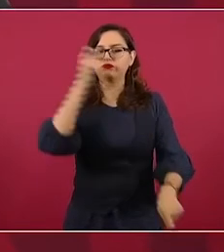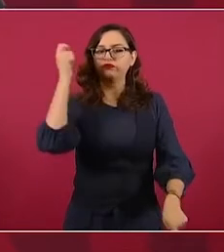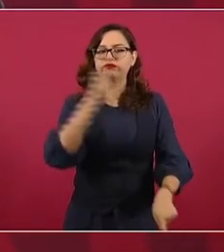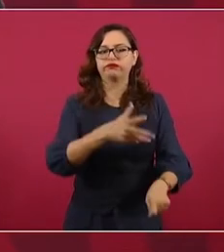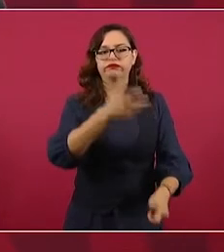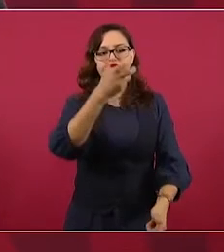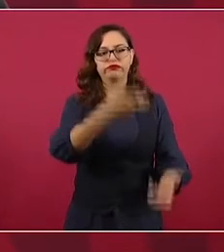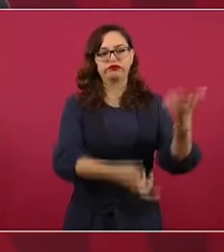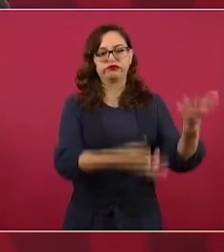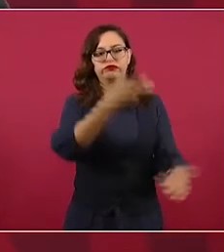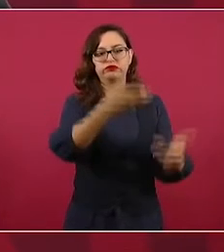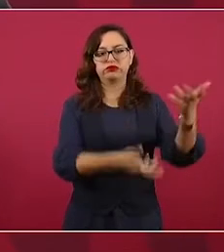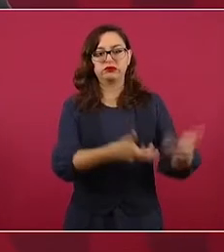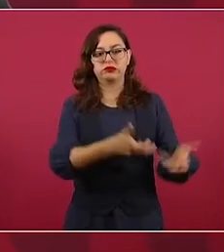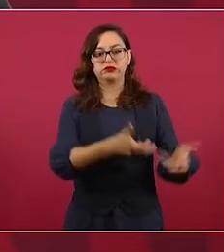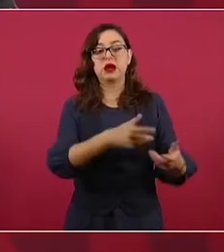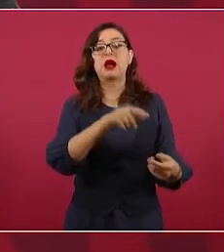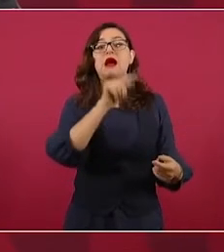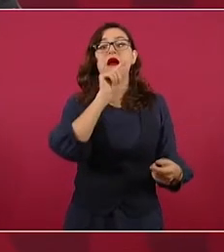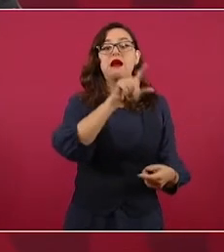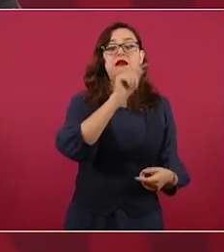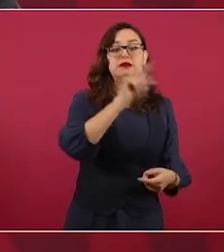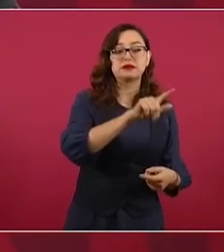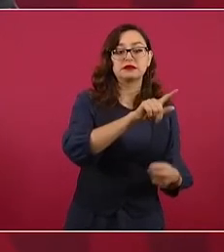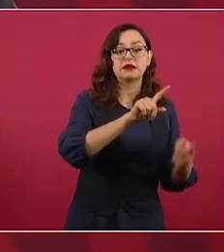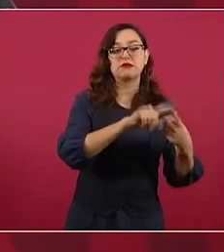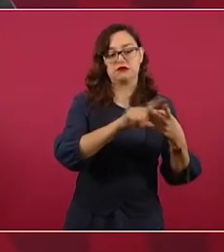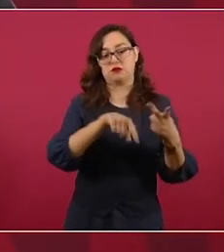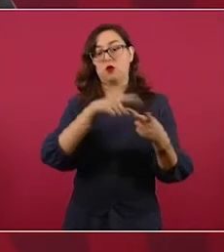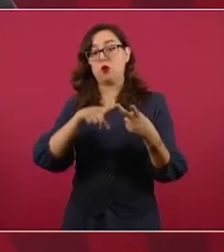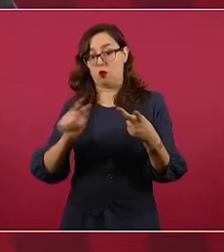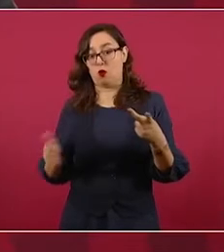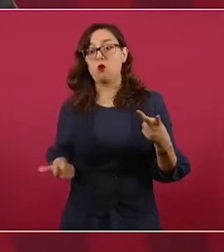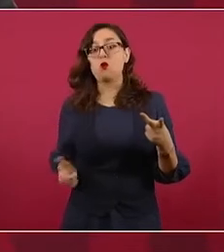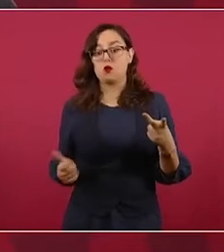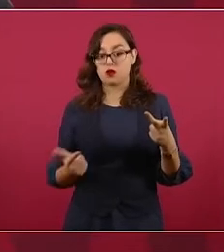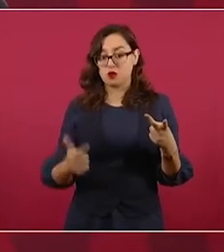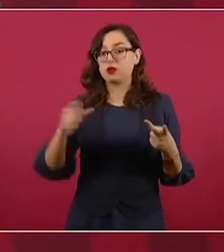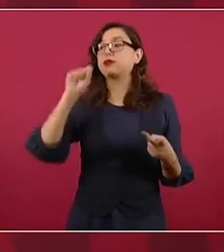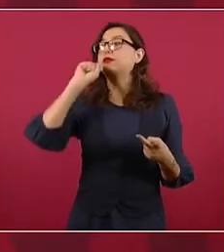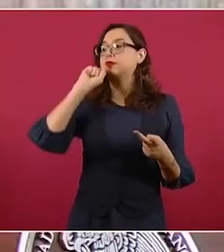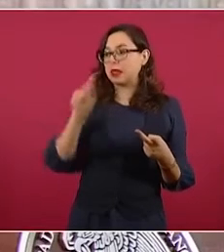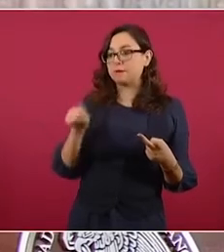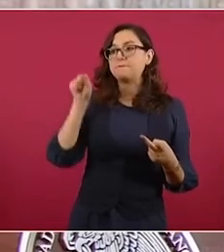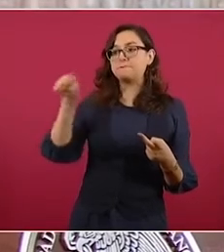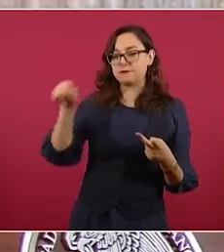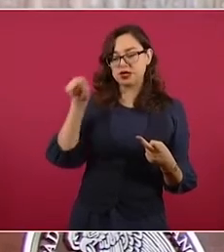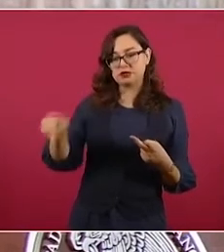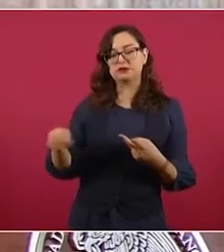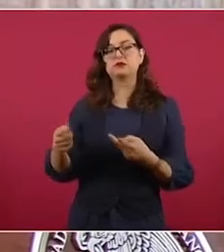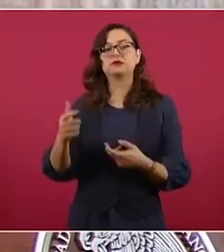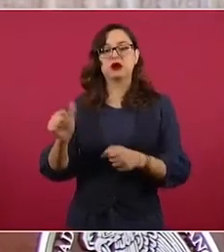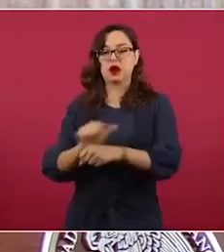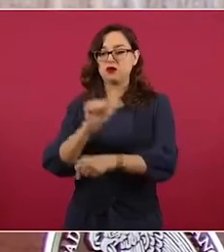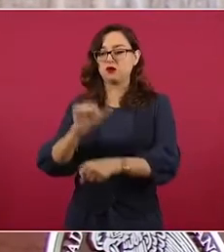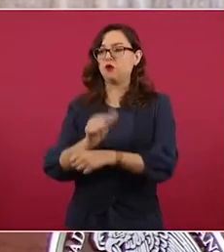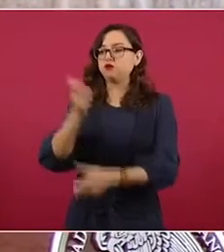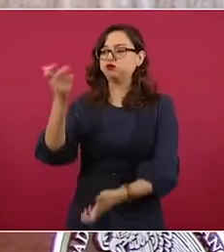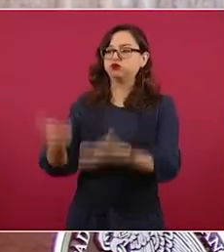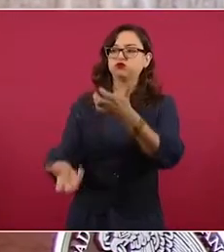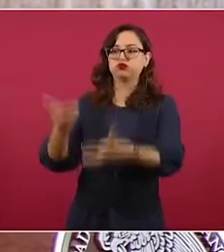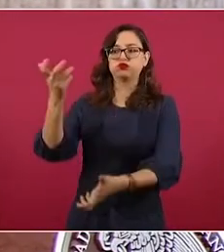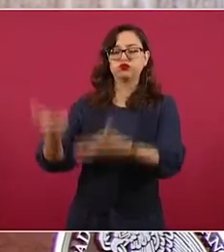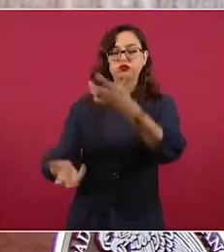no solo en Jalisco, sino también en Guanajuato. Hay ya detenidos,